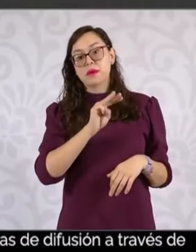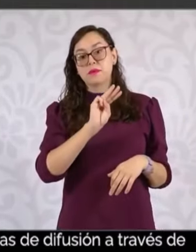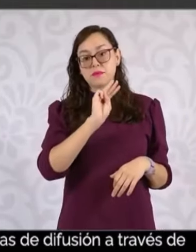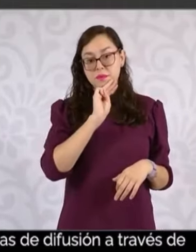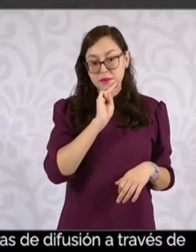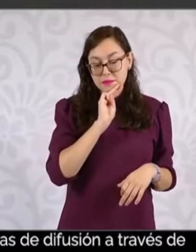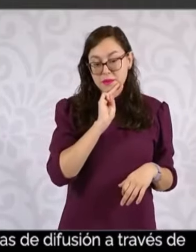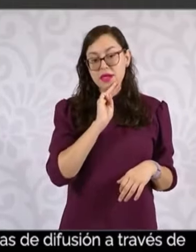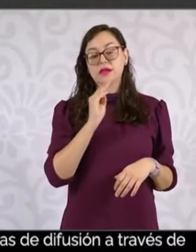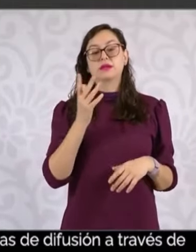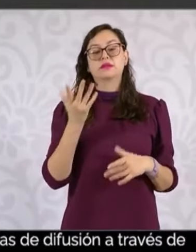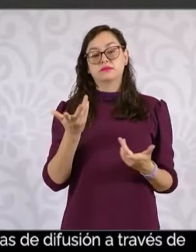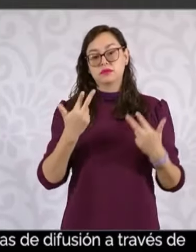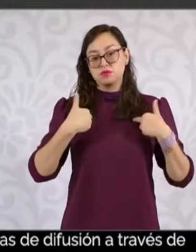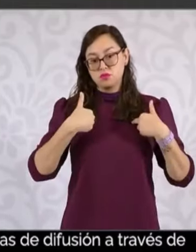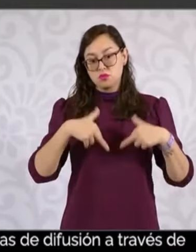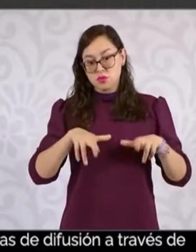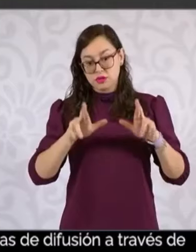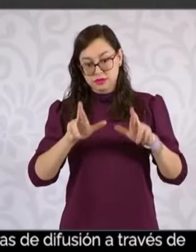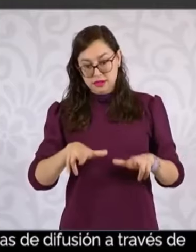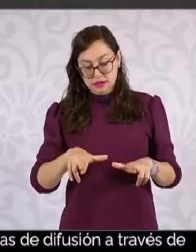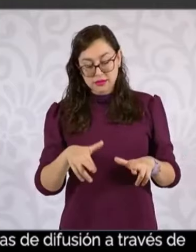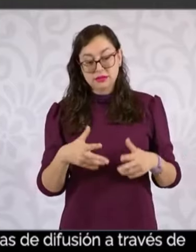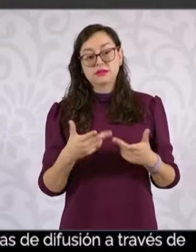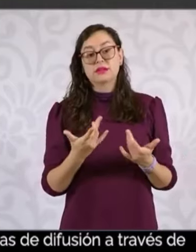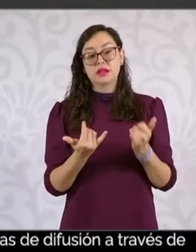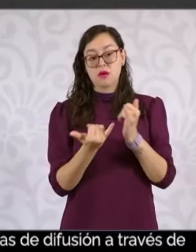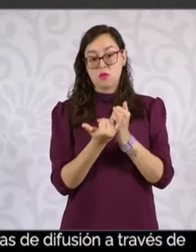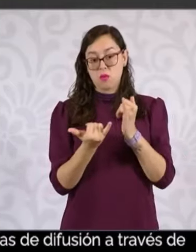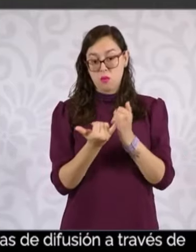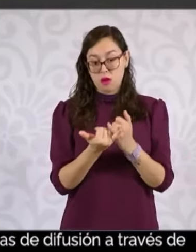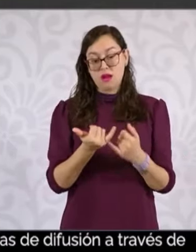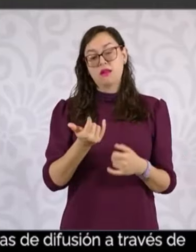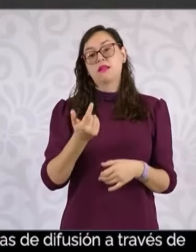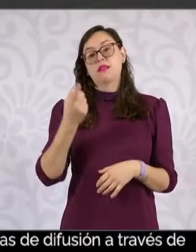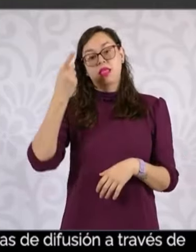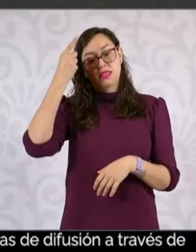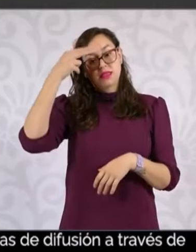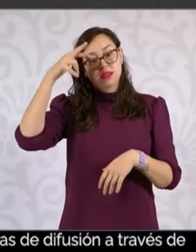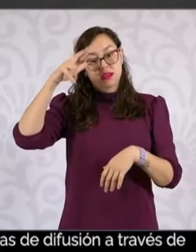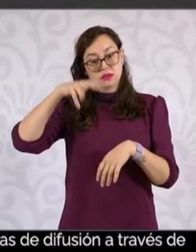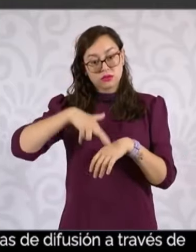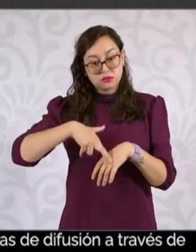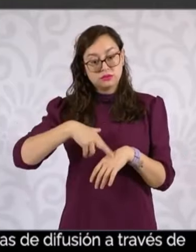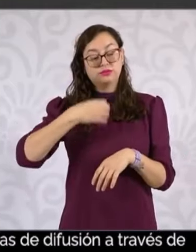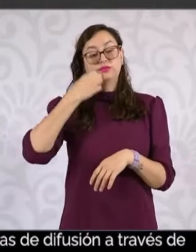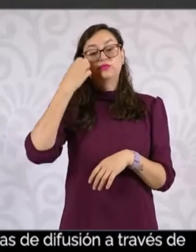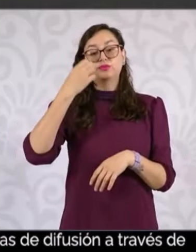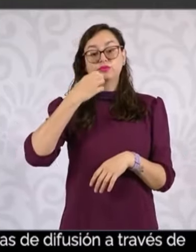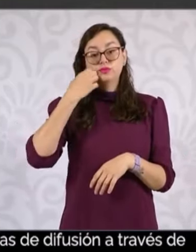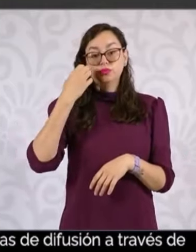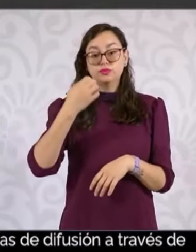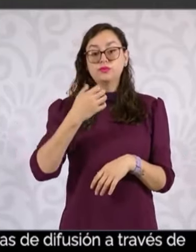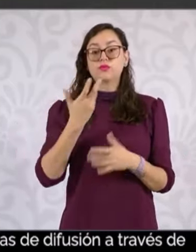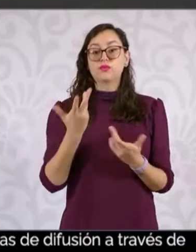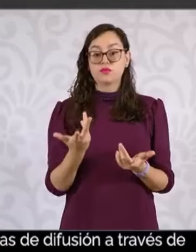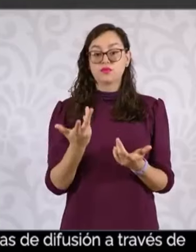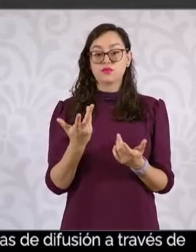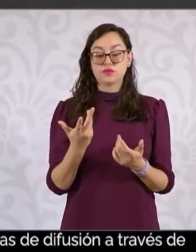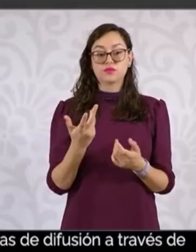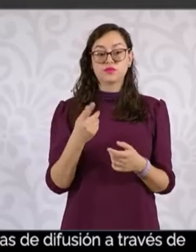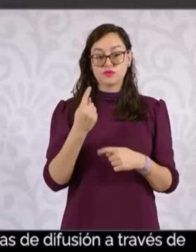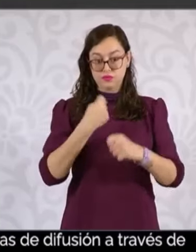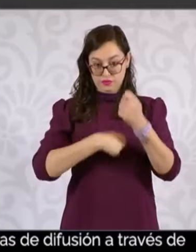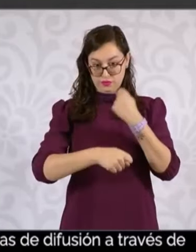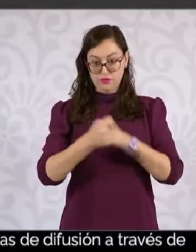familia, tutores, tutoras, por supuesto para los directores de las escuelas y ya dijimos de los